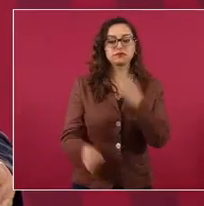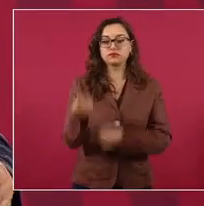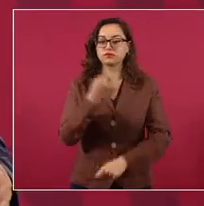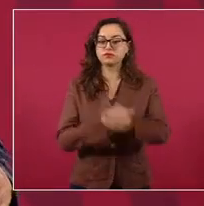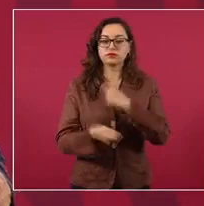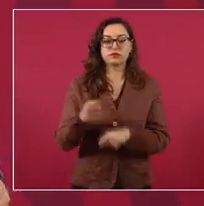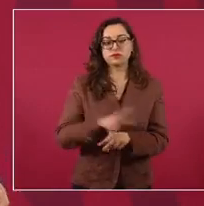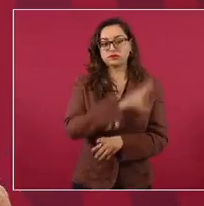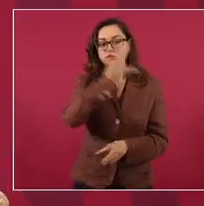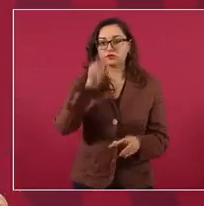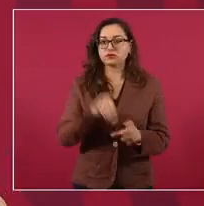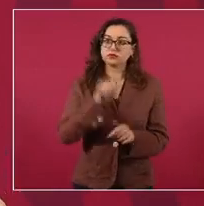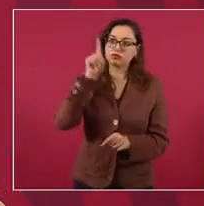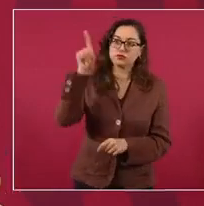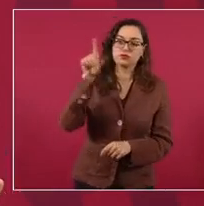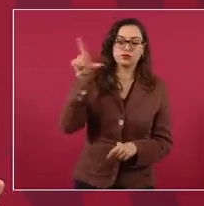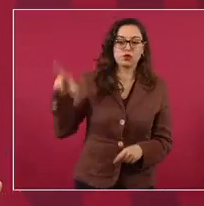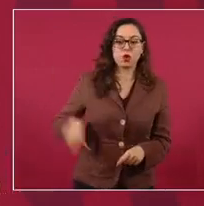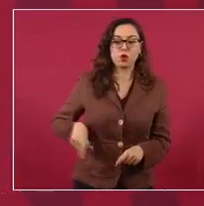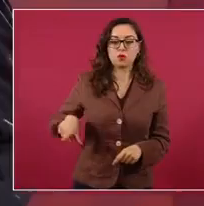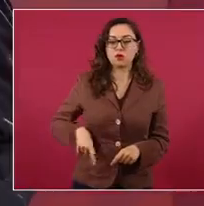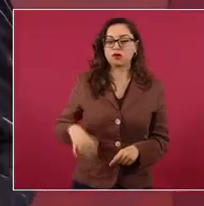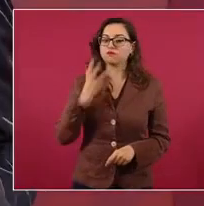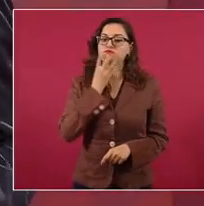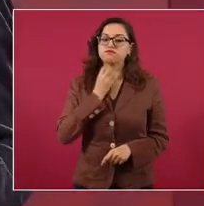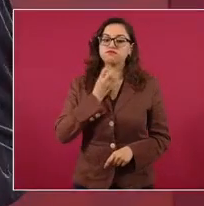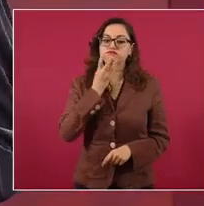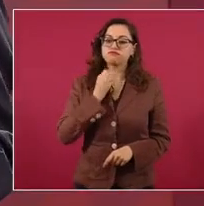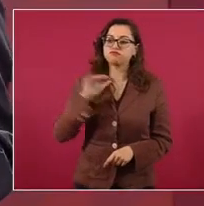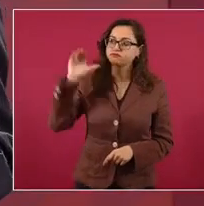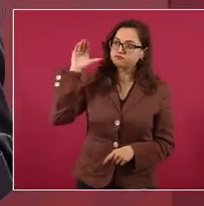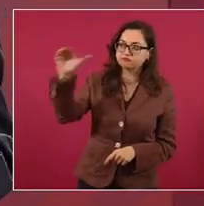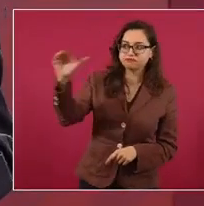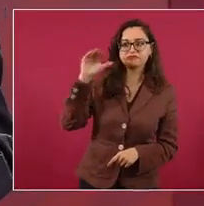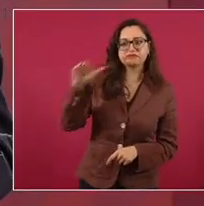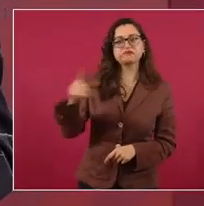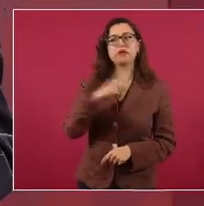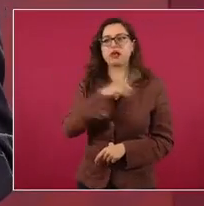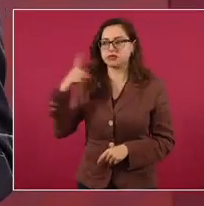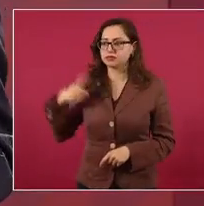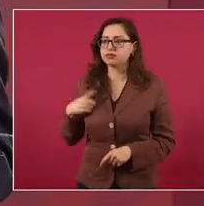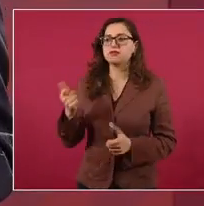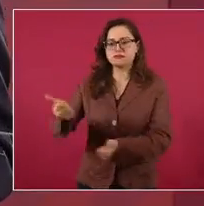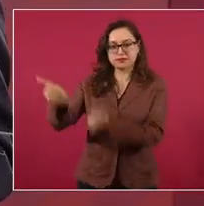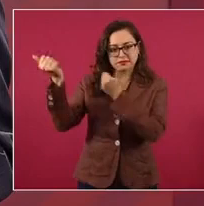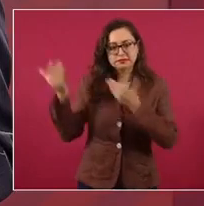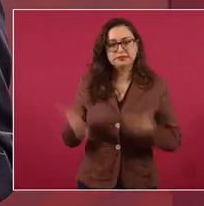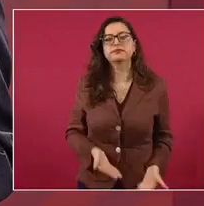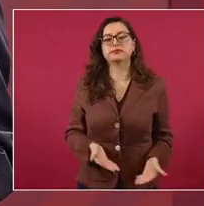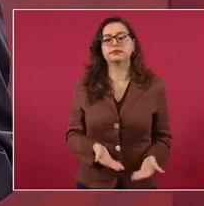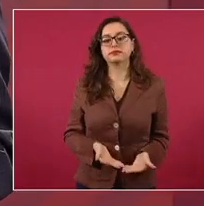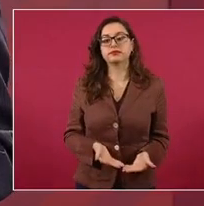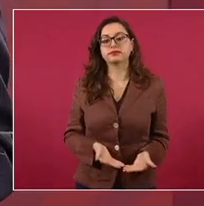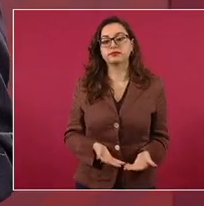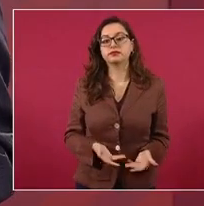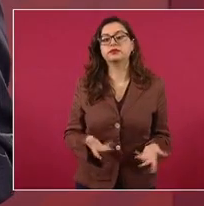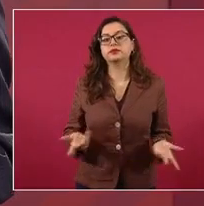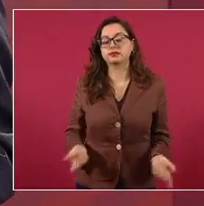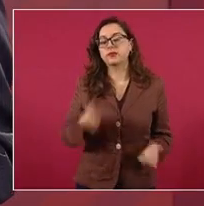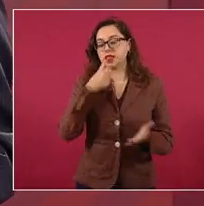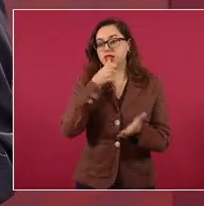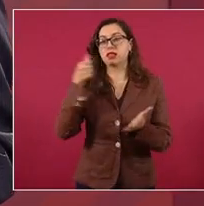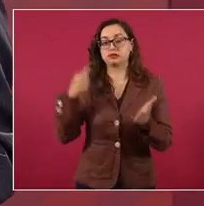con el gobierno de Israel, a partir incluso de que envié una carta al primer